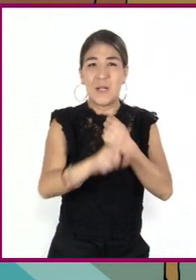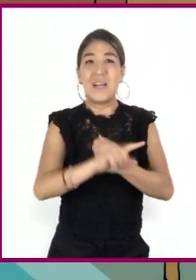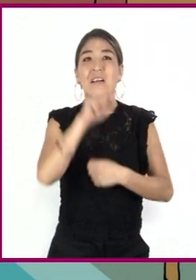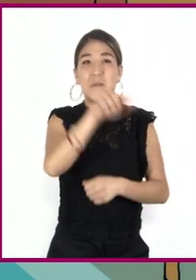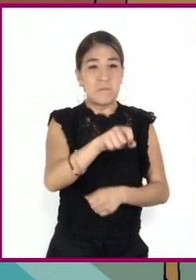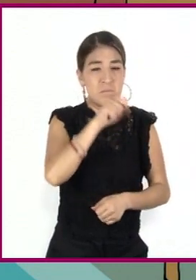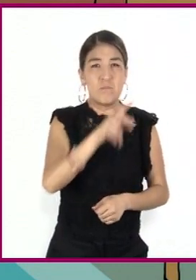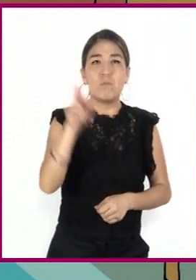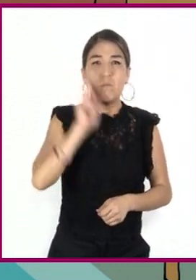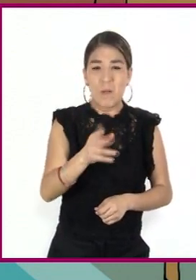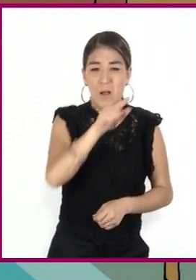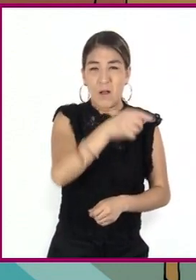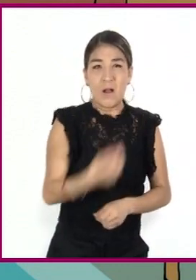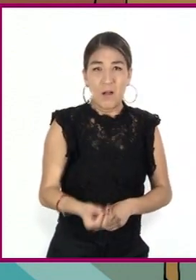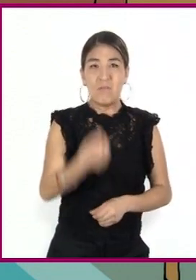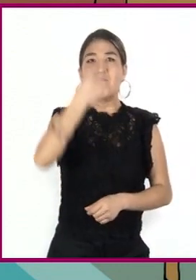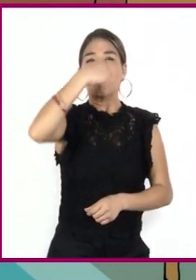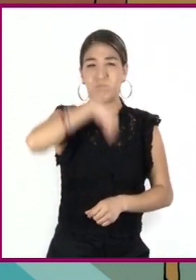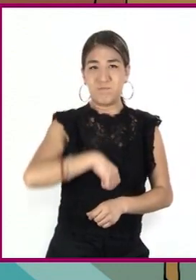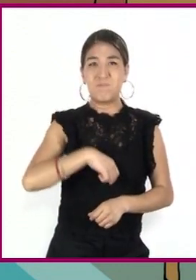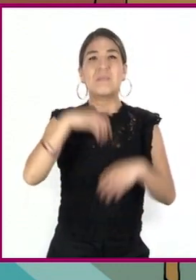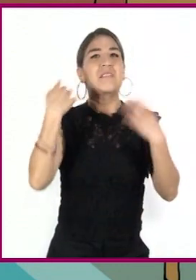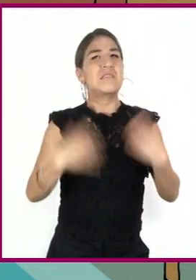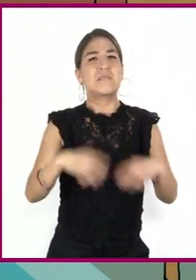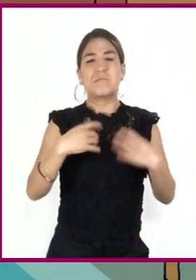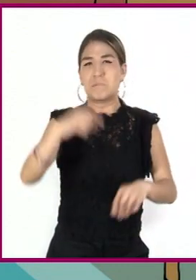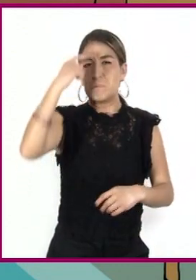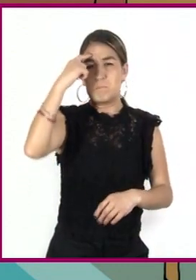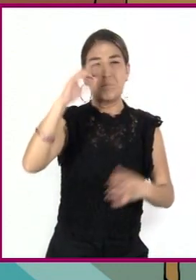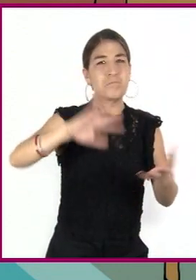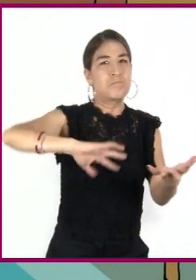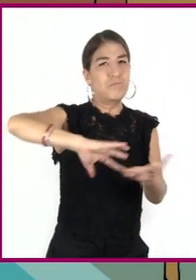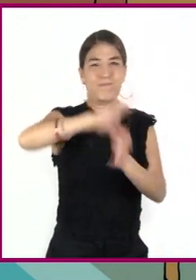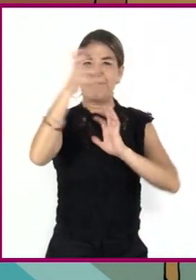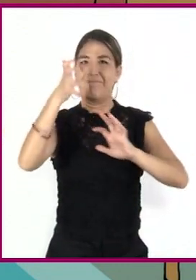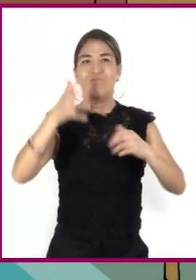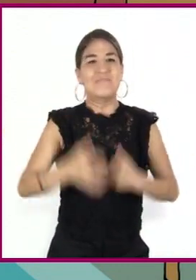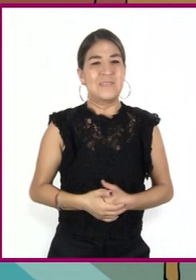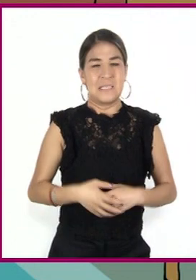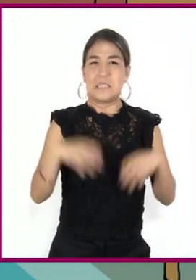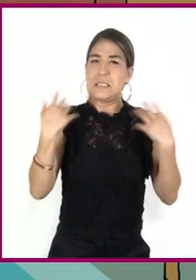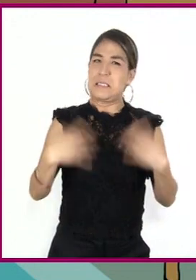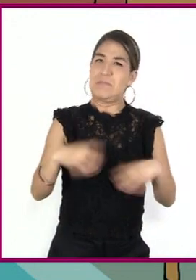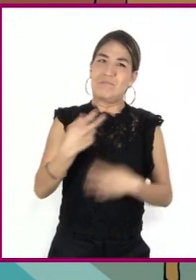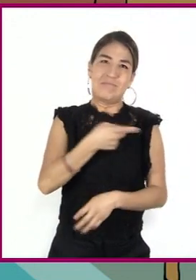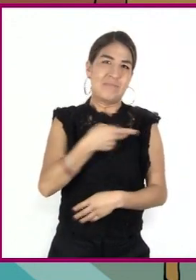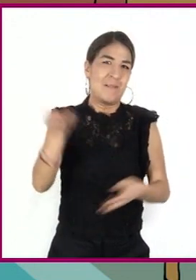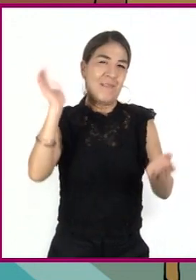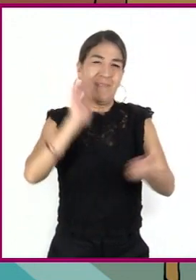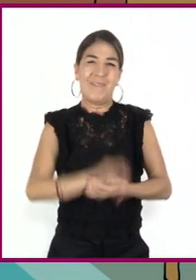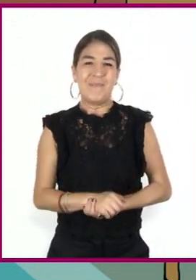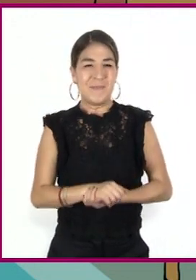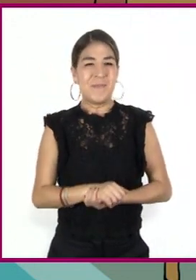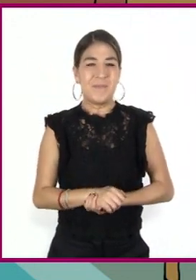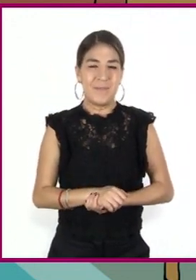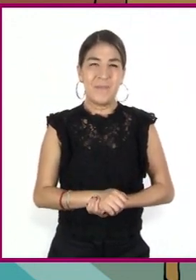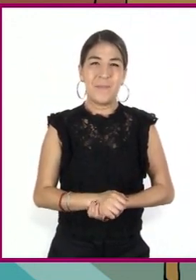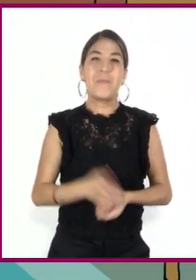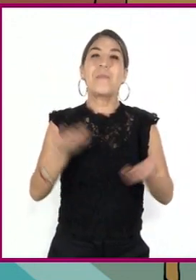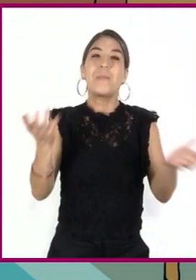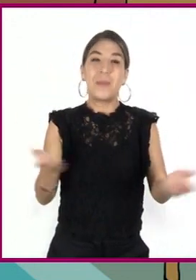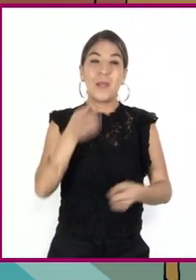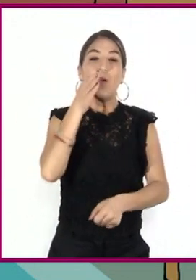sus experimentos y llegó a un estado de catalepsia momentánea. No, pues no era para menos, ¿verdad? Pues quizá por